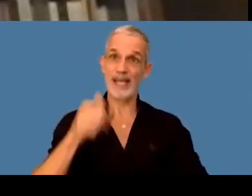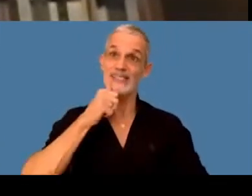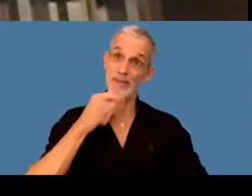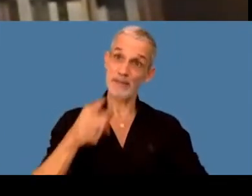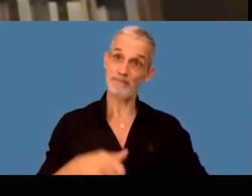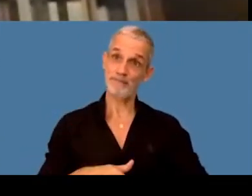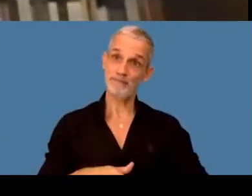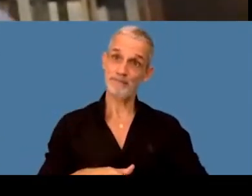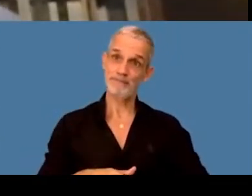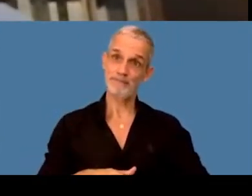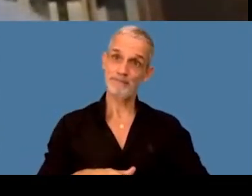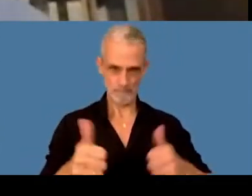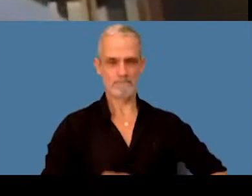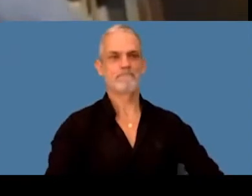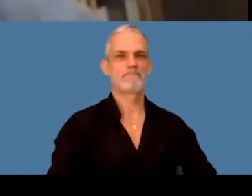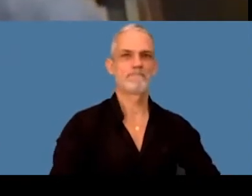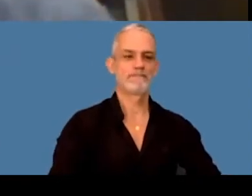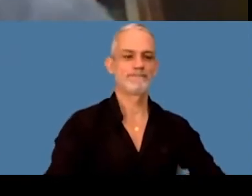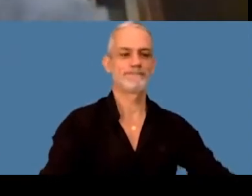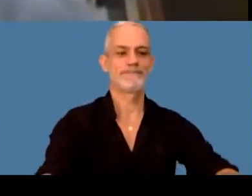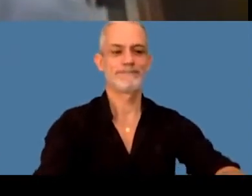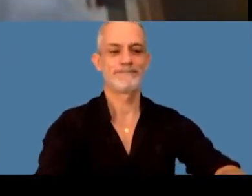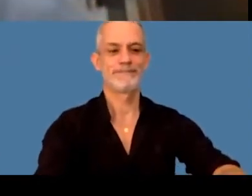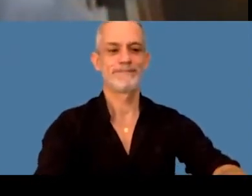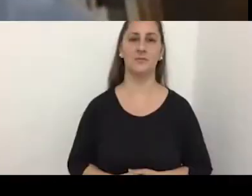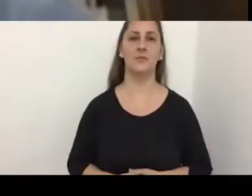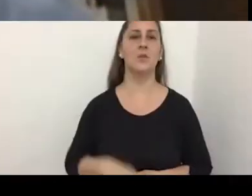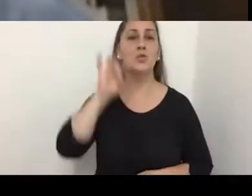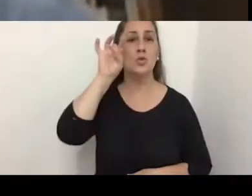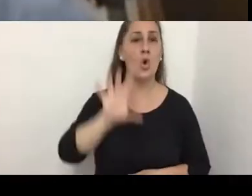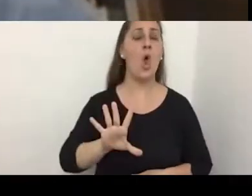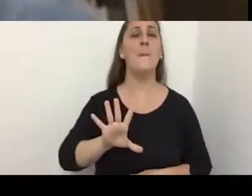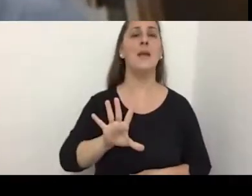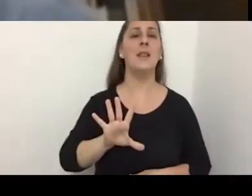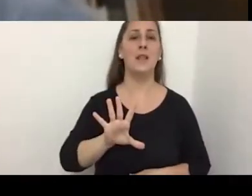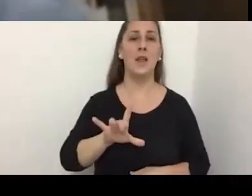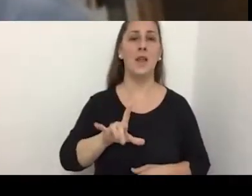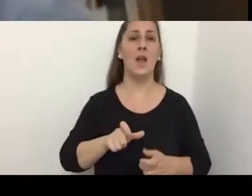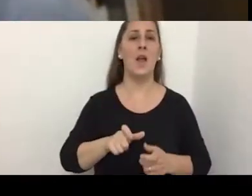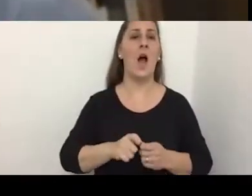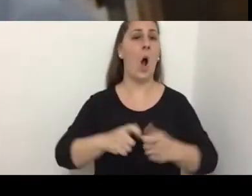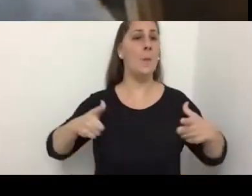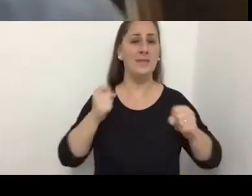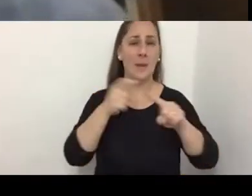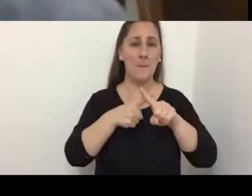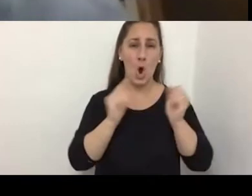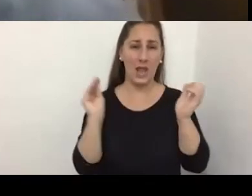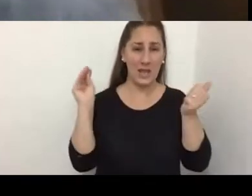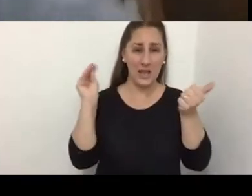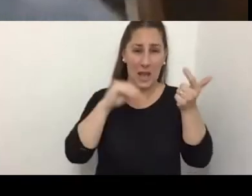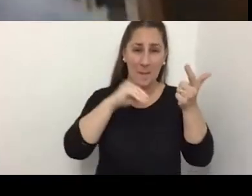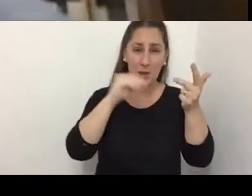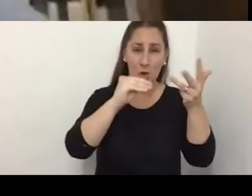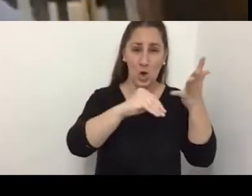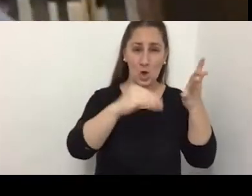¿Sí? Que no solo aumenta por los incrementos salariales. Y ahí habría que recordarles a